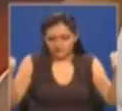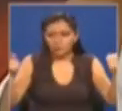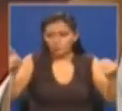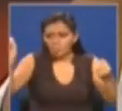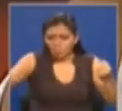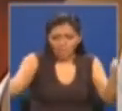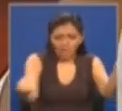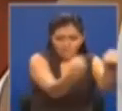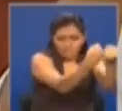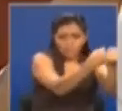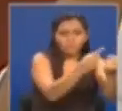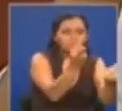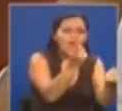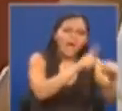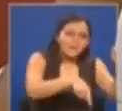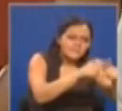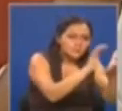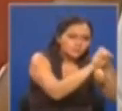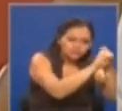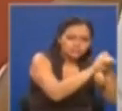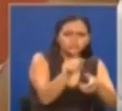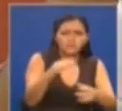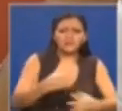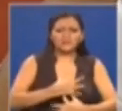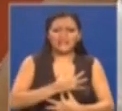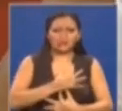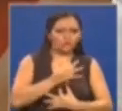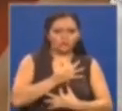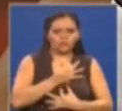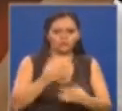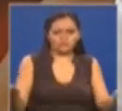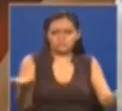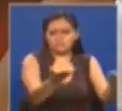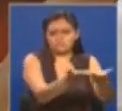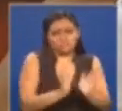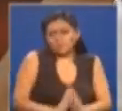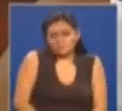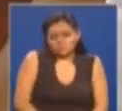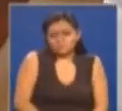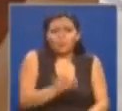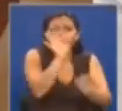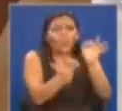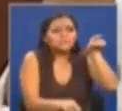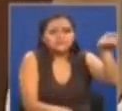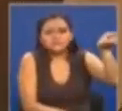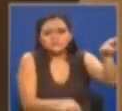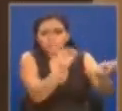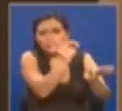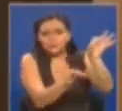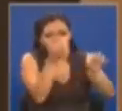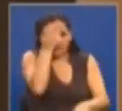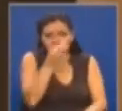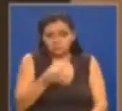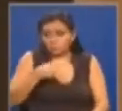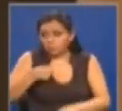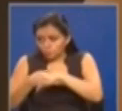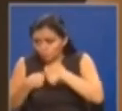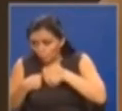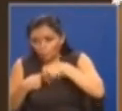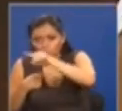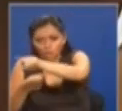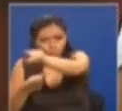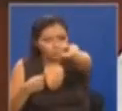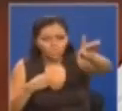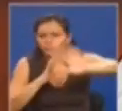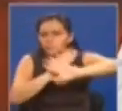está juzgando un delito incuestionable, está verificado que ocurrió. Y será un juez quien diga quién es culpable, quién es inocente y si sigue vigente el delito